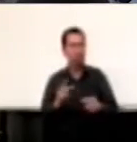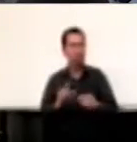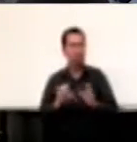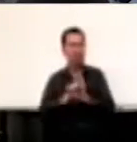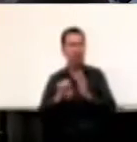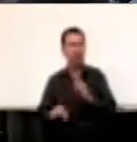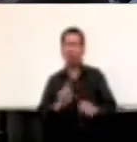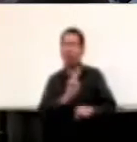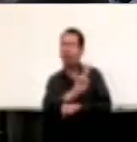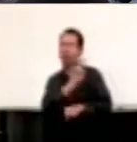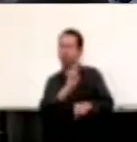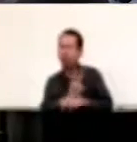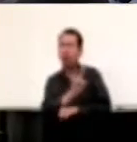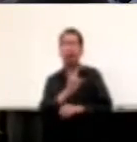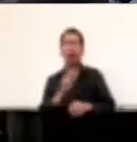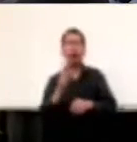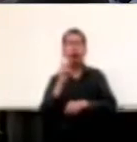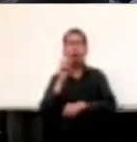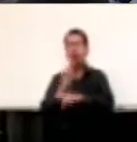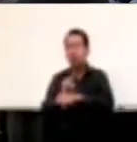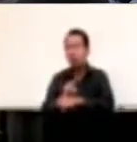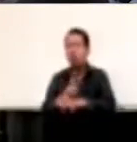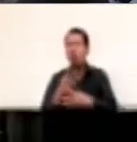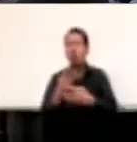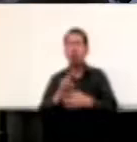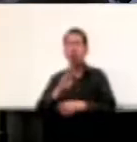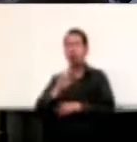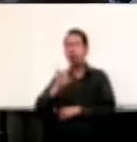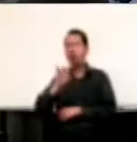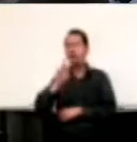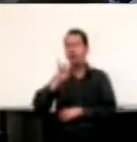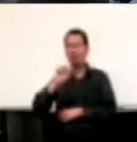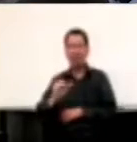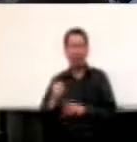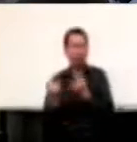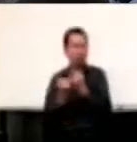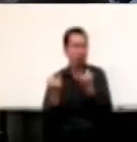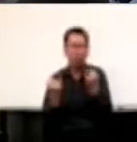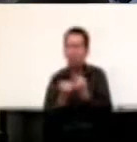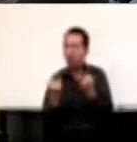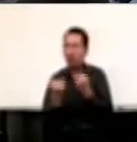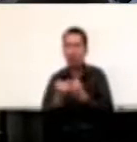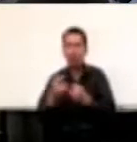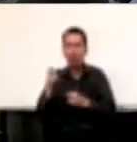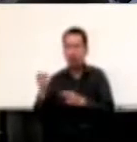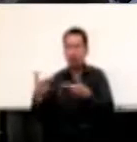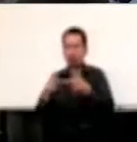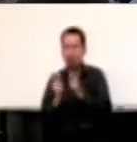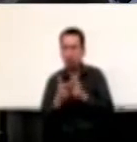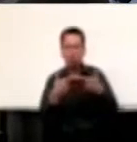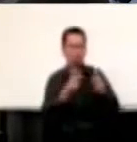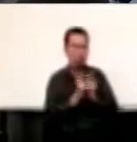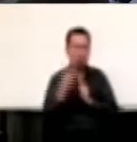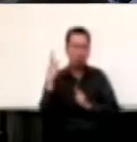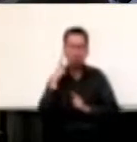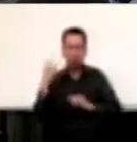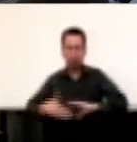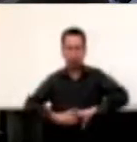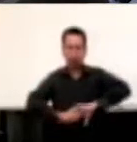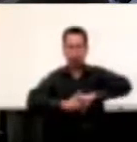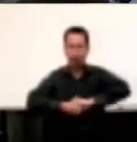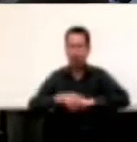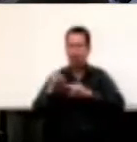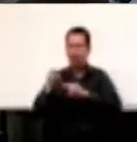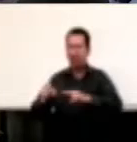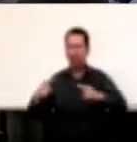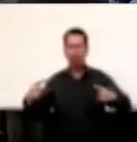caso venezolano, en el caso peruano, en el caso boliviano, también estas alianzas a veces entre alternativas ideológicamente opuestas,